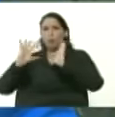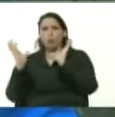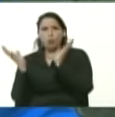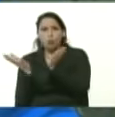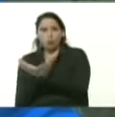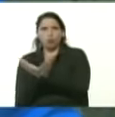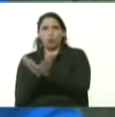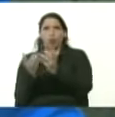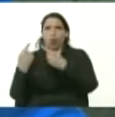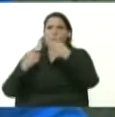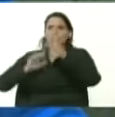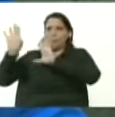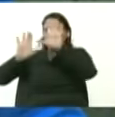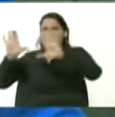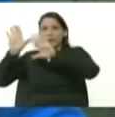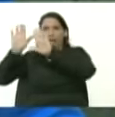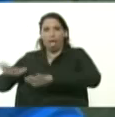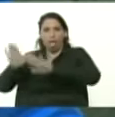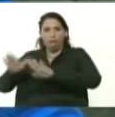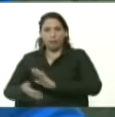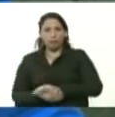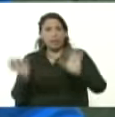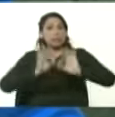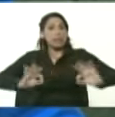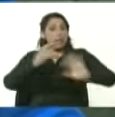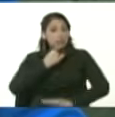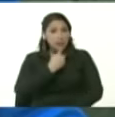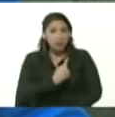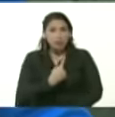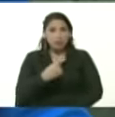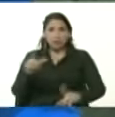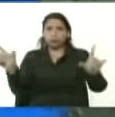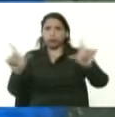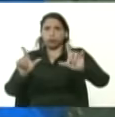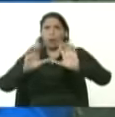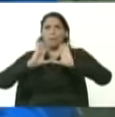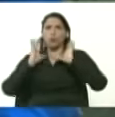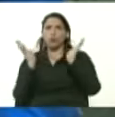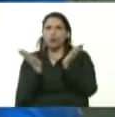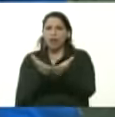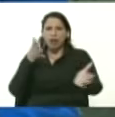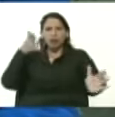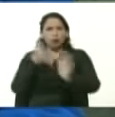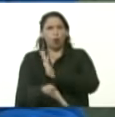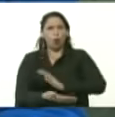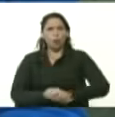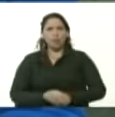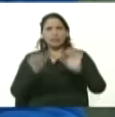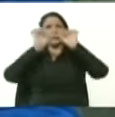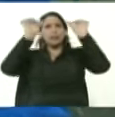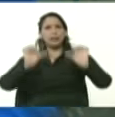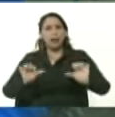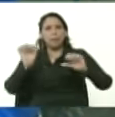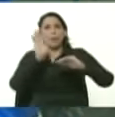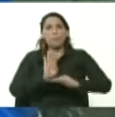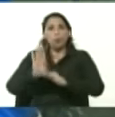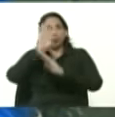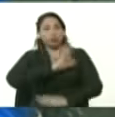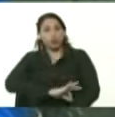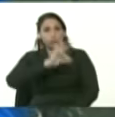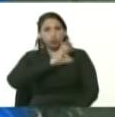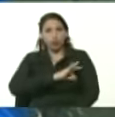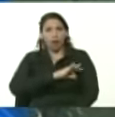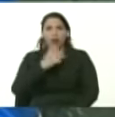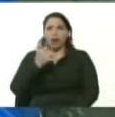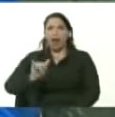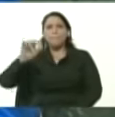satélites. Nada dice la mediática mundial sobre el sistema de protección social que